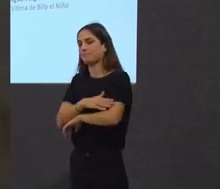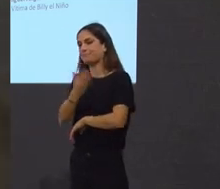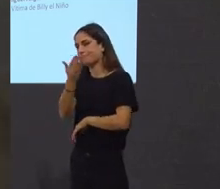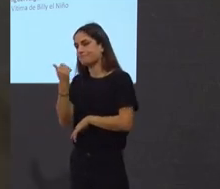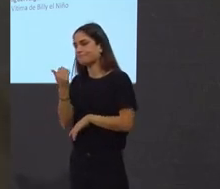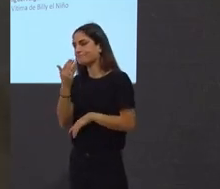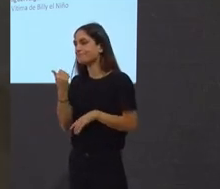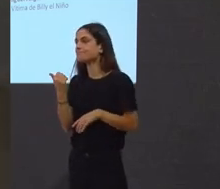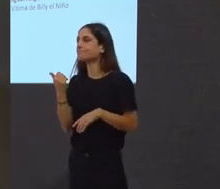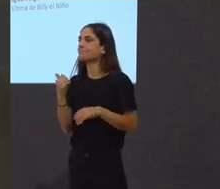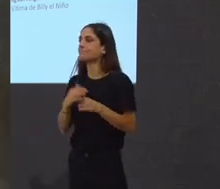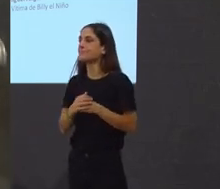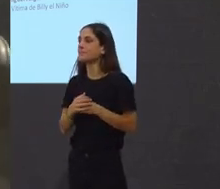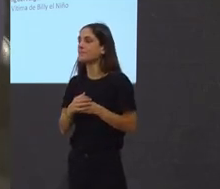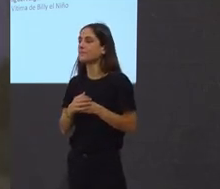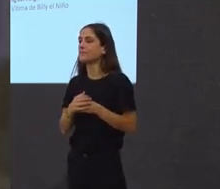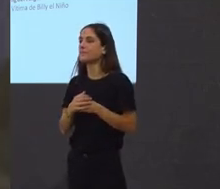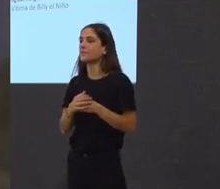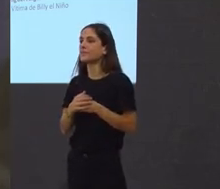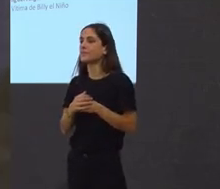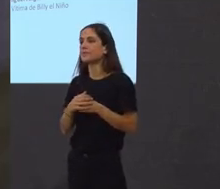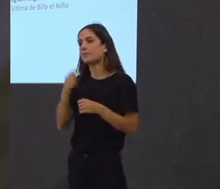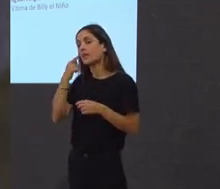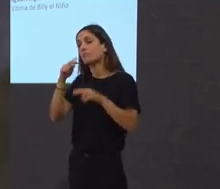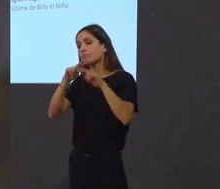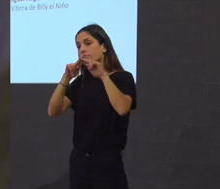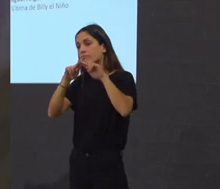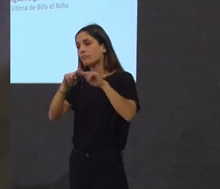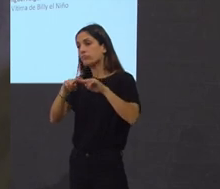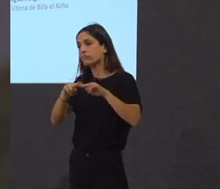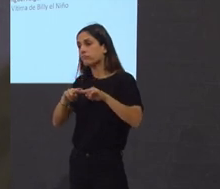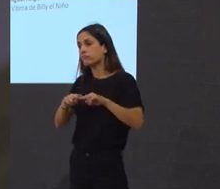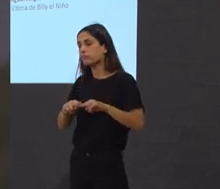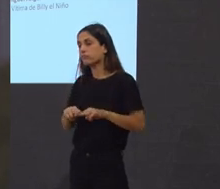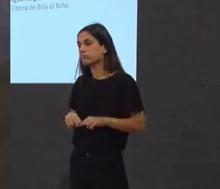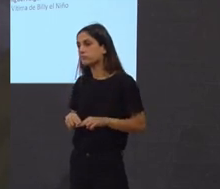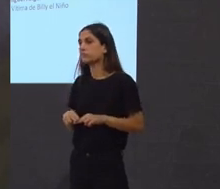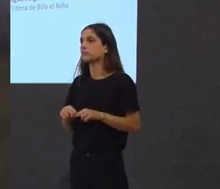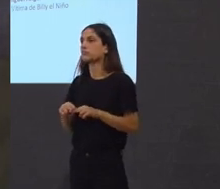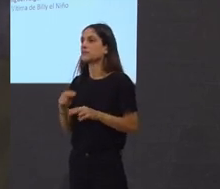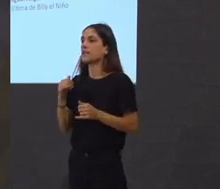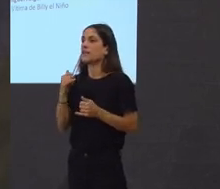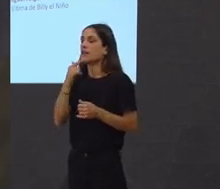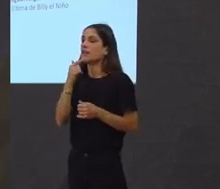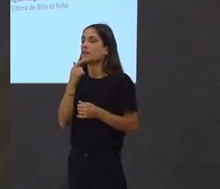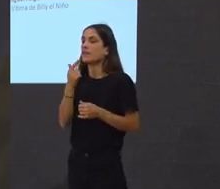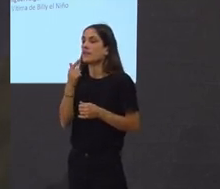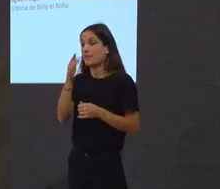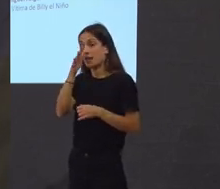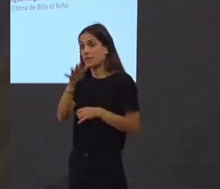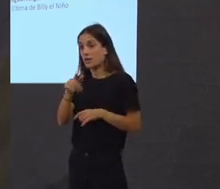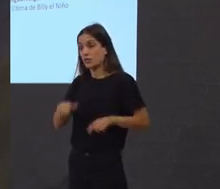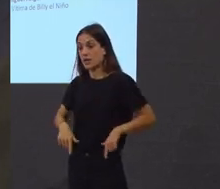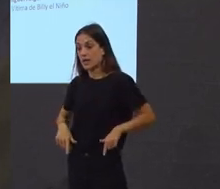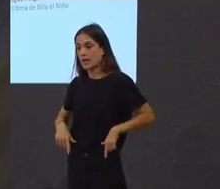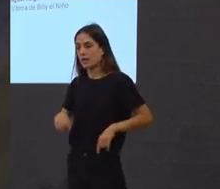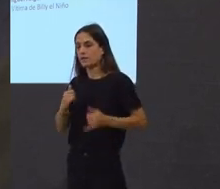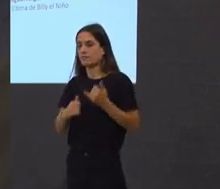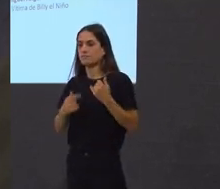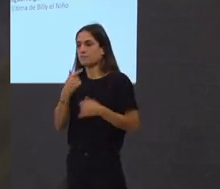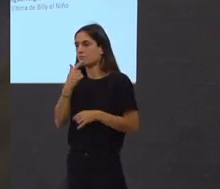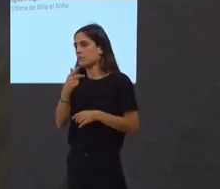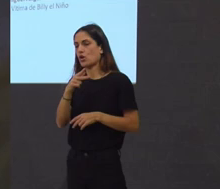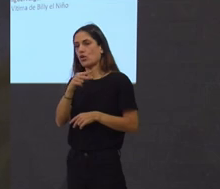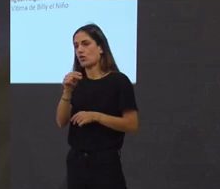pues denegó la colaboración y el auxilio a la justicia argentina y los dejo